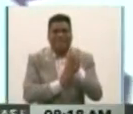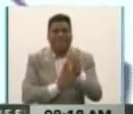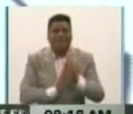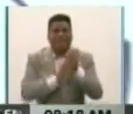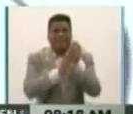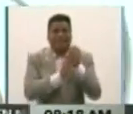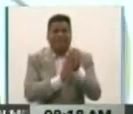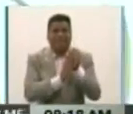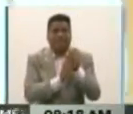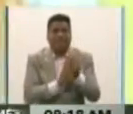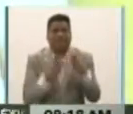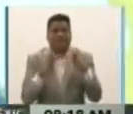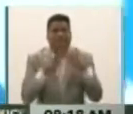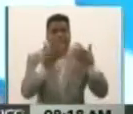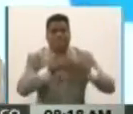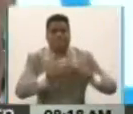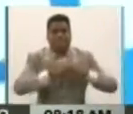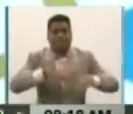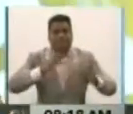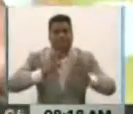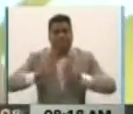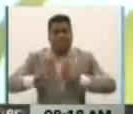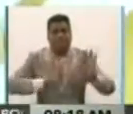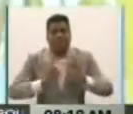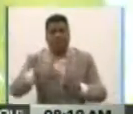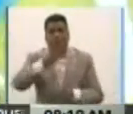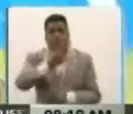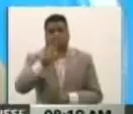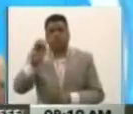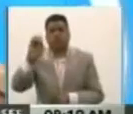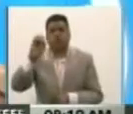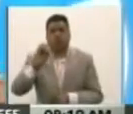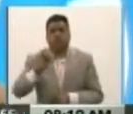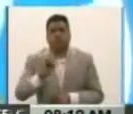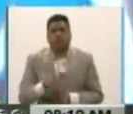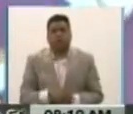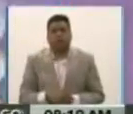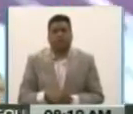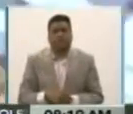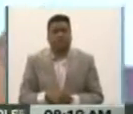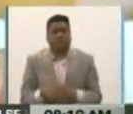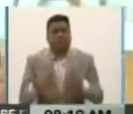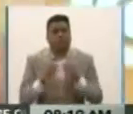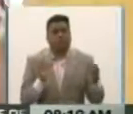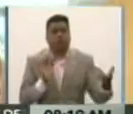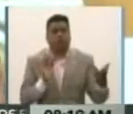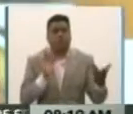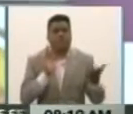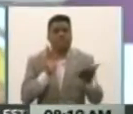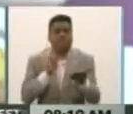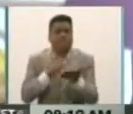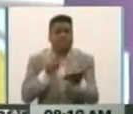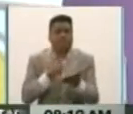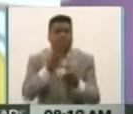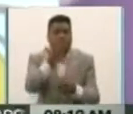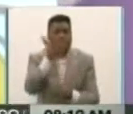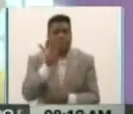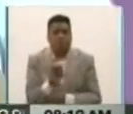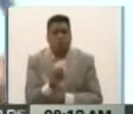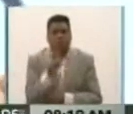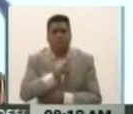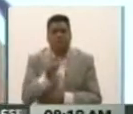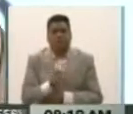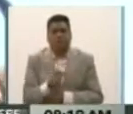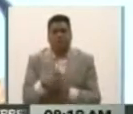las audiciones, 250 actores, actrices vinculados directamente a ser parte de ese elenco permanente de la